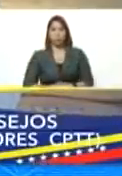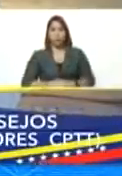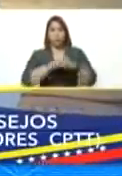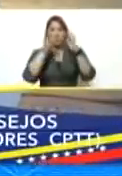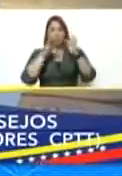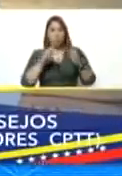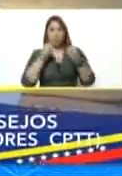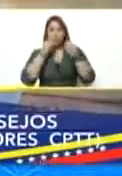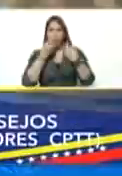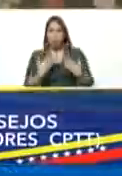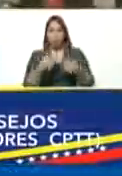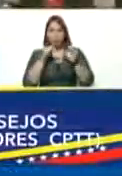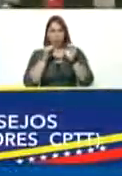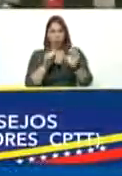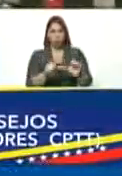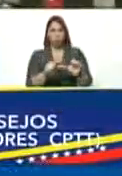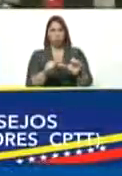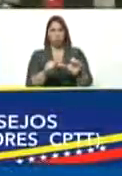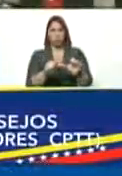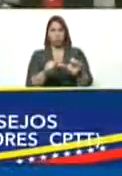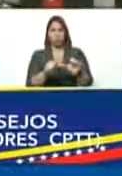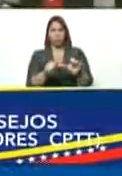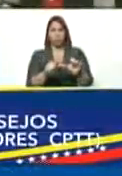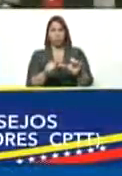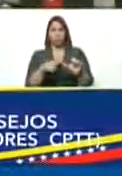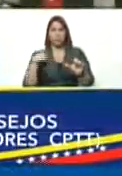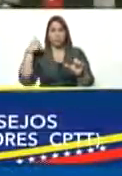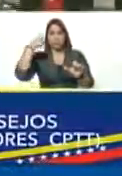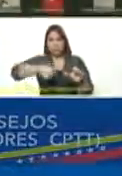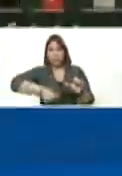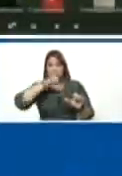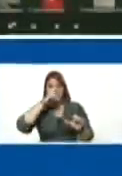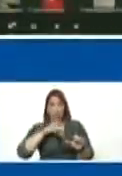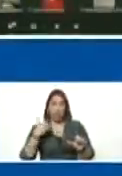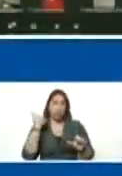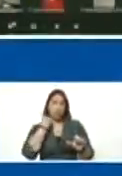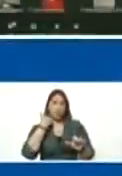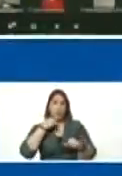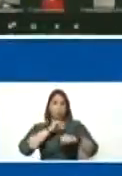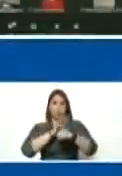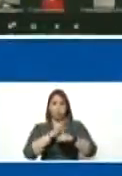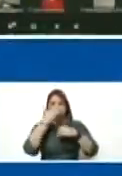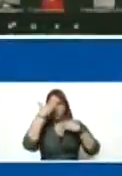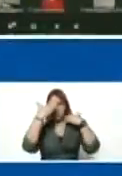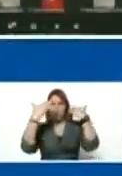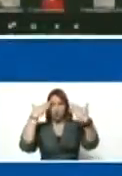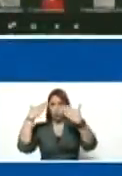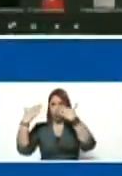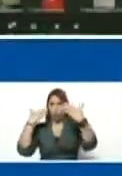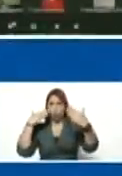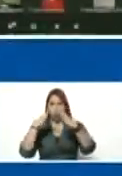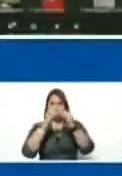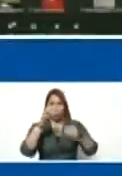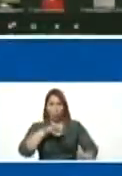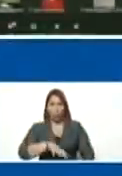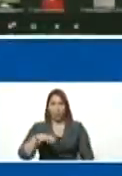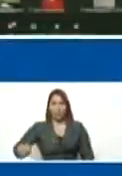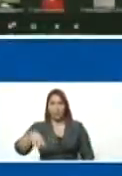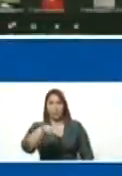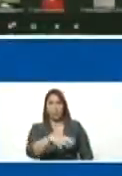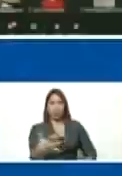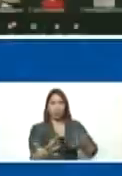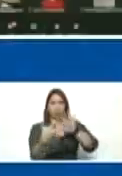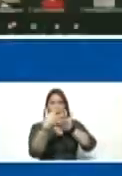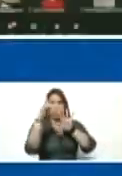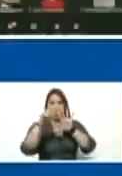bien buena que nos quedó de esta época de pandemia, mi saludo en todos los estados del país,